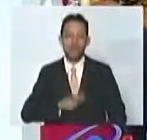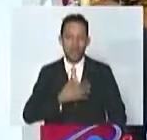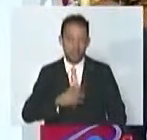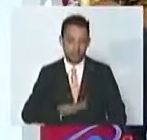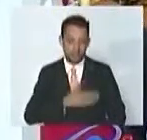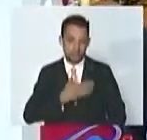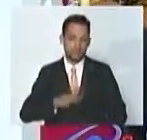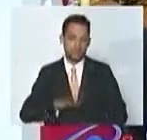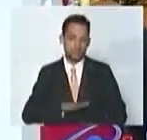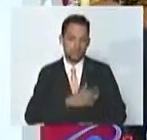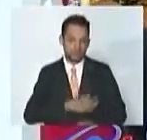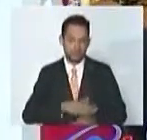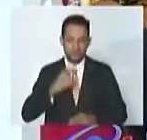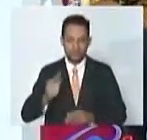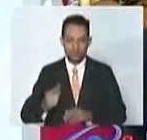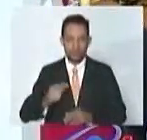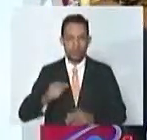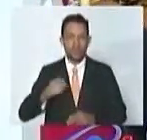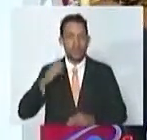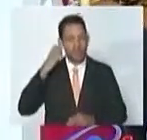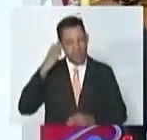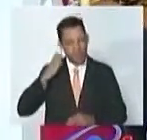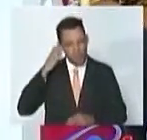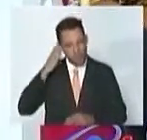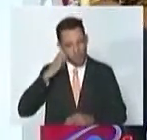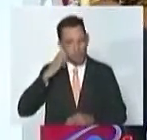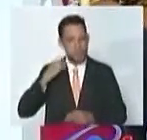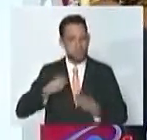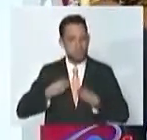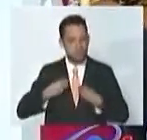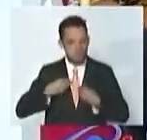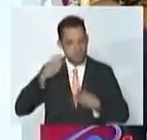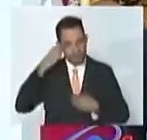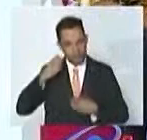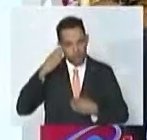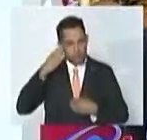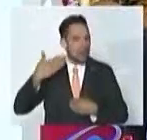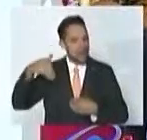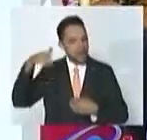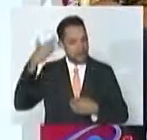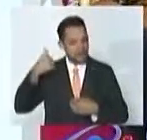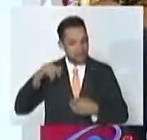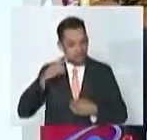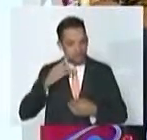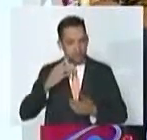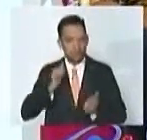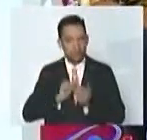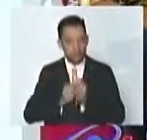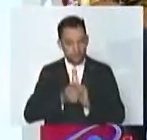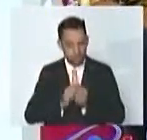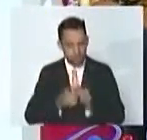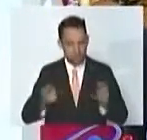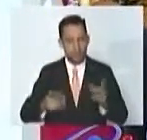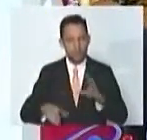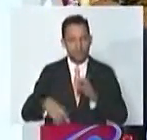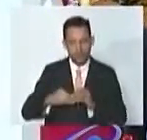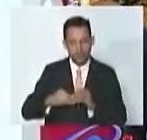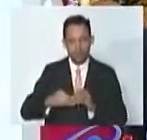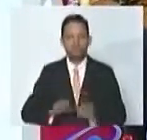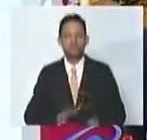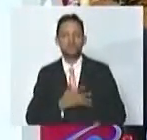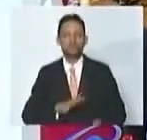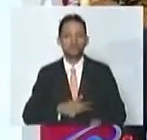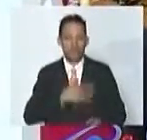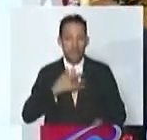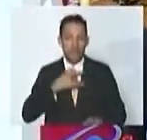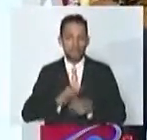que estuvo en Viena mucho tiempo. Y he estado con él en ciertas actividades musicales y él escucha a